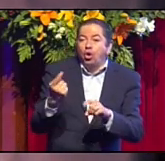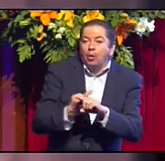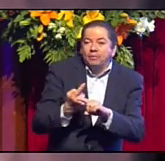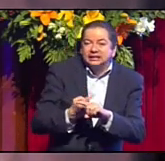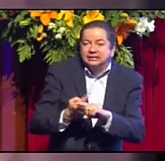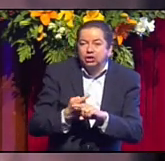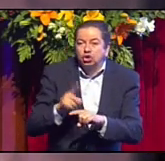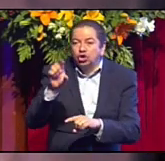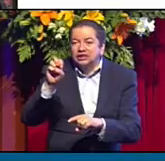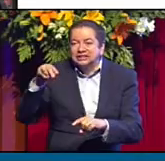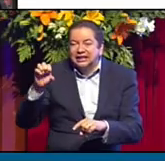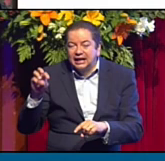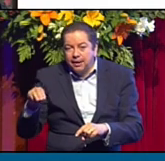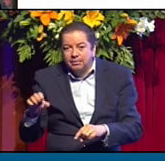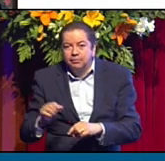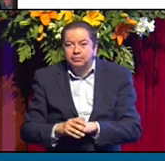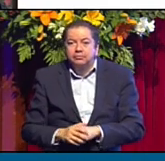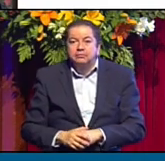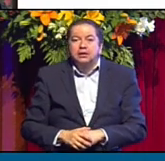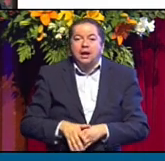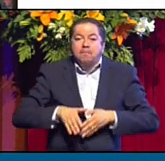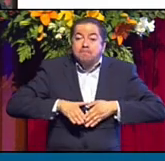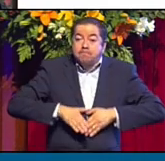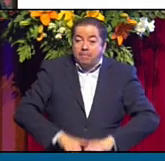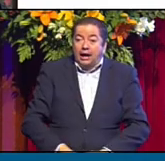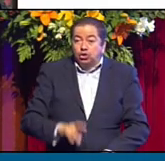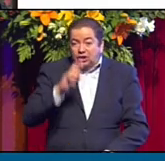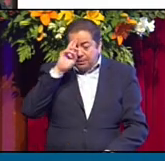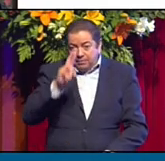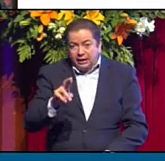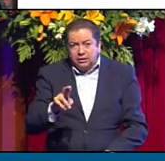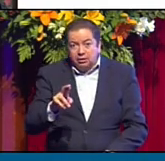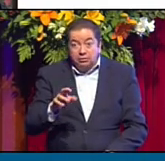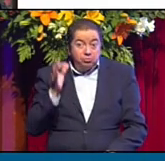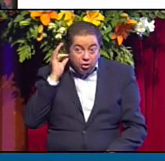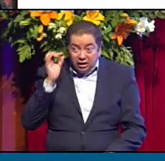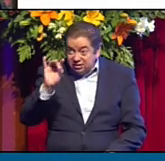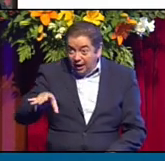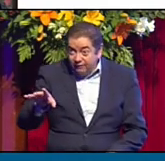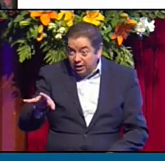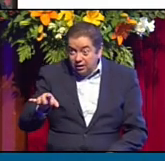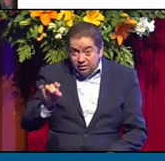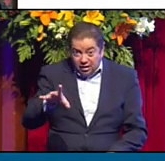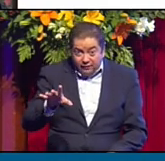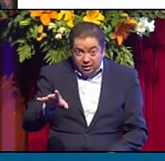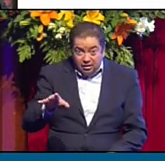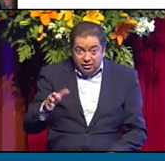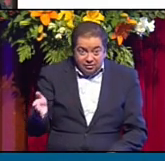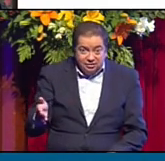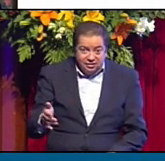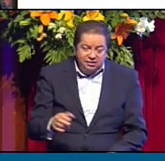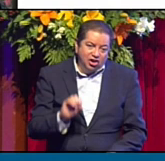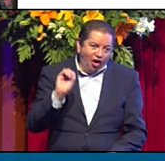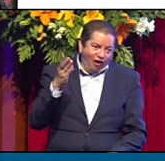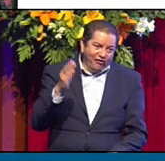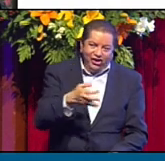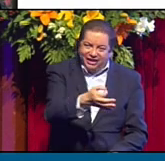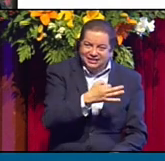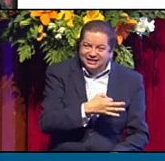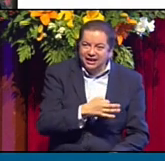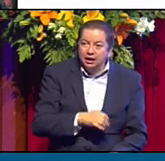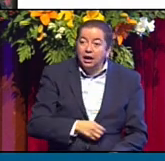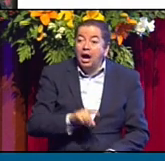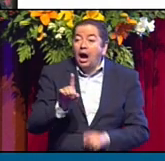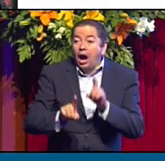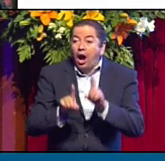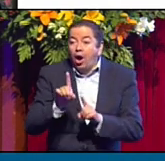Senama, del parto respetado. Las mujeres saben lo que estamos hablando, ¿no? Obvio, me dicen por acá.